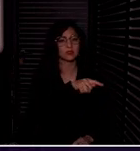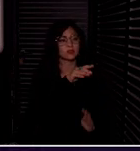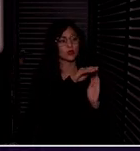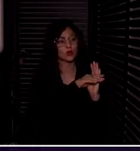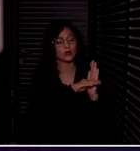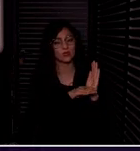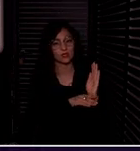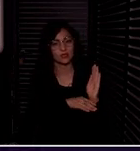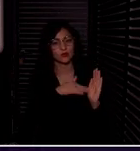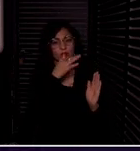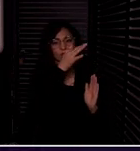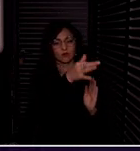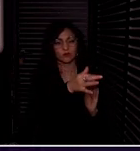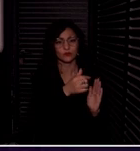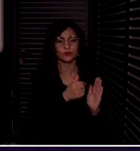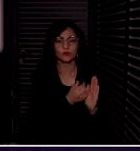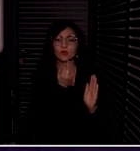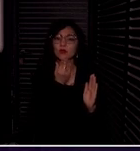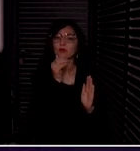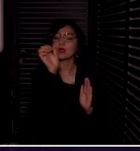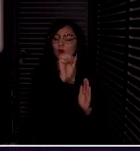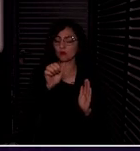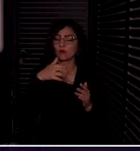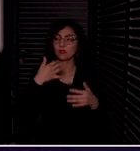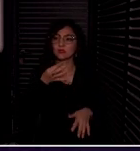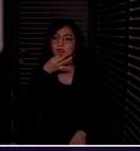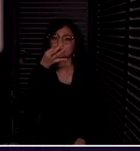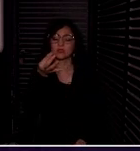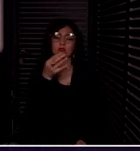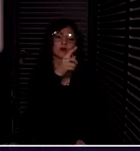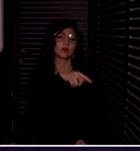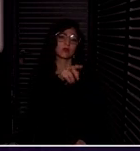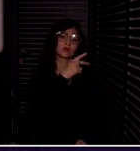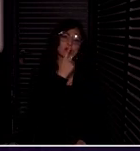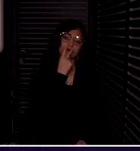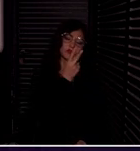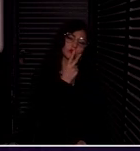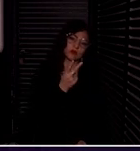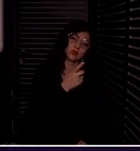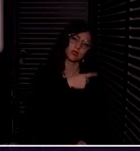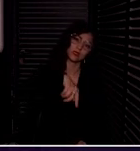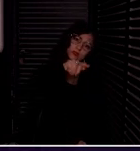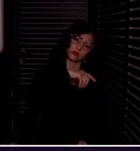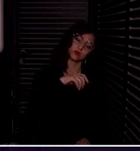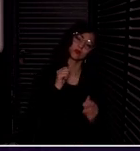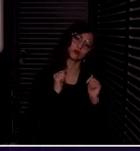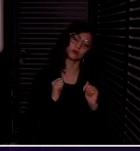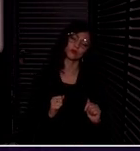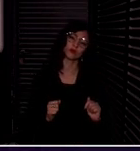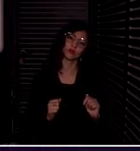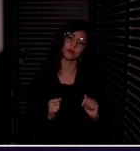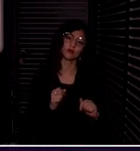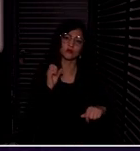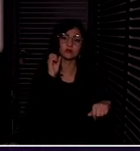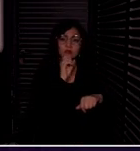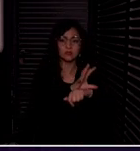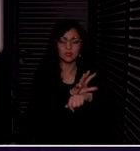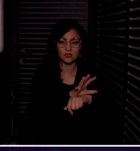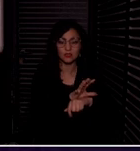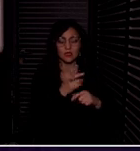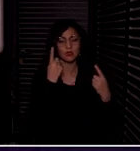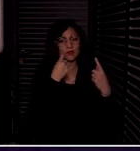para el futuro, ya se planteó en Europa también que el futuro del audiovisual europeo era que nosotros podíamos producir un gran cine de autor,